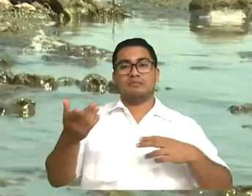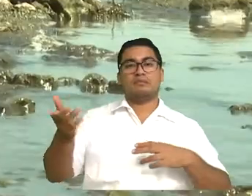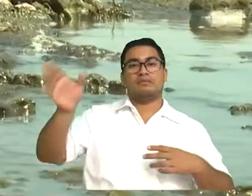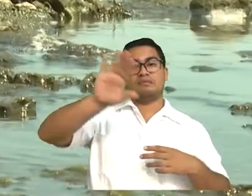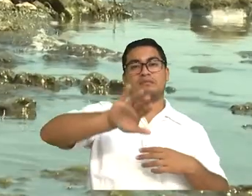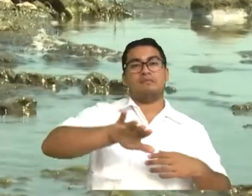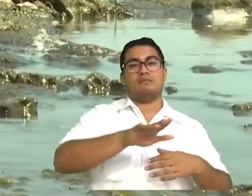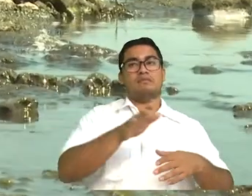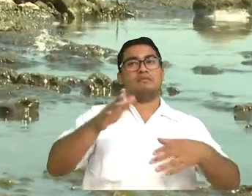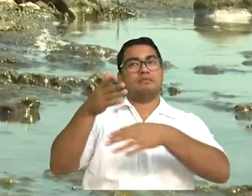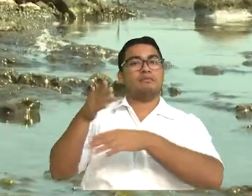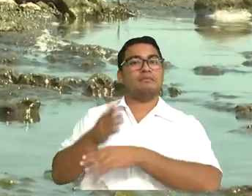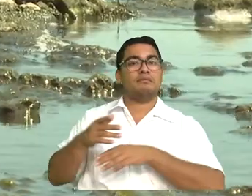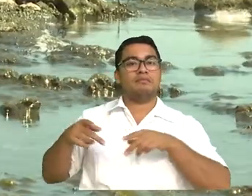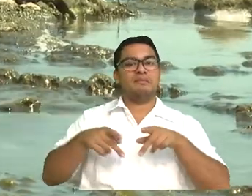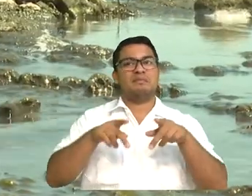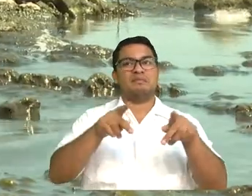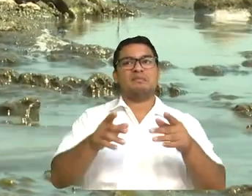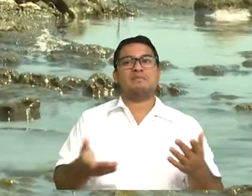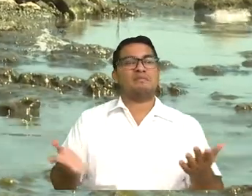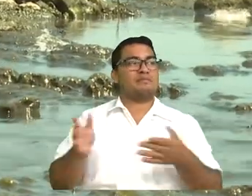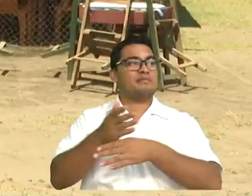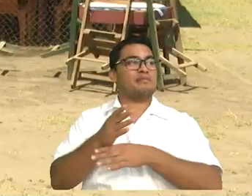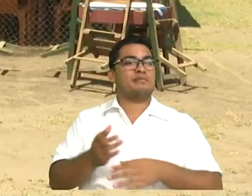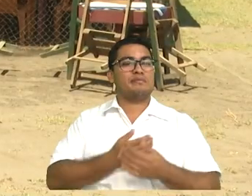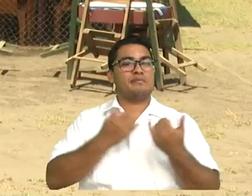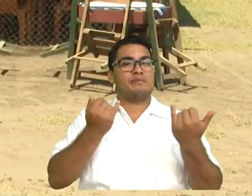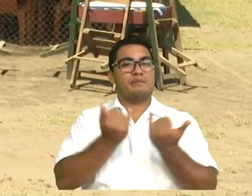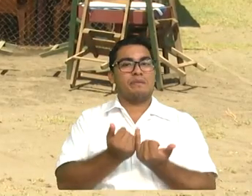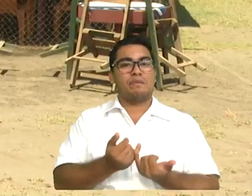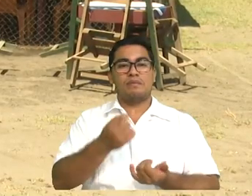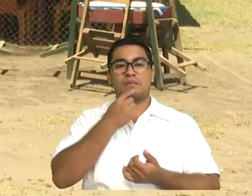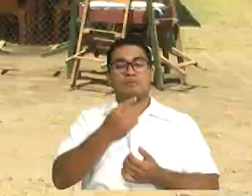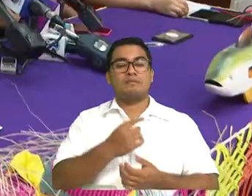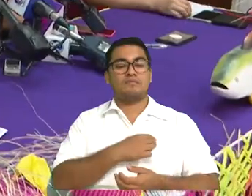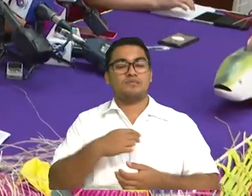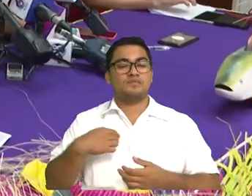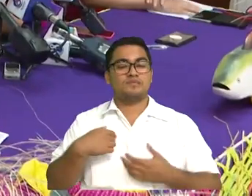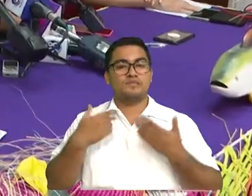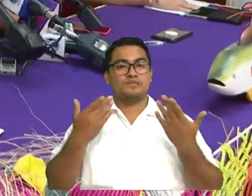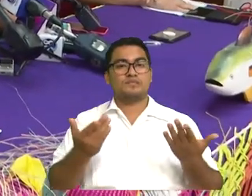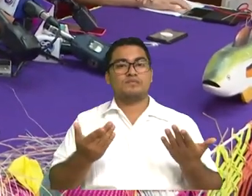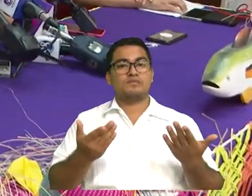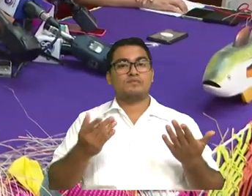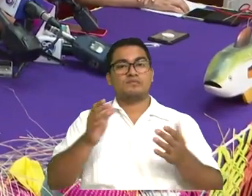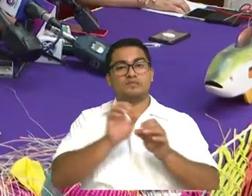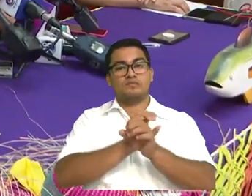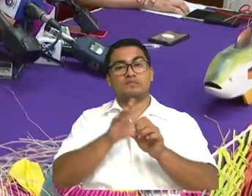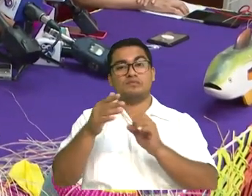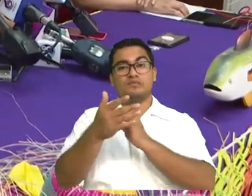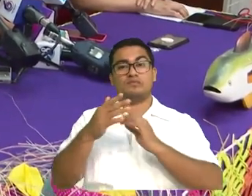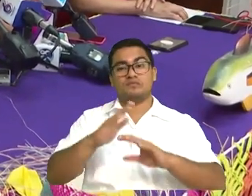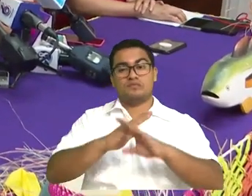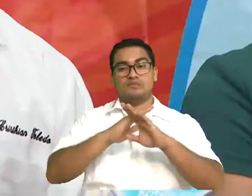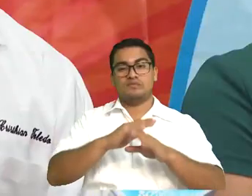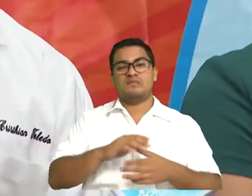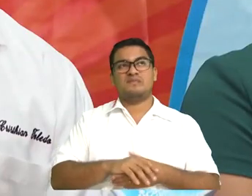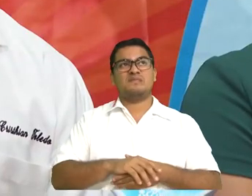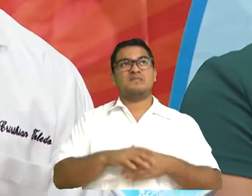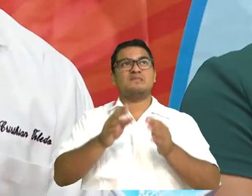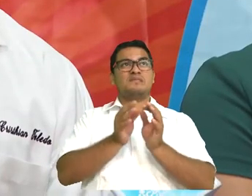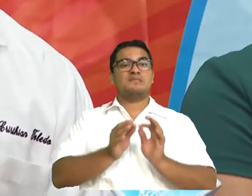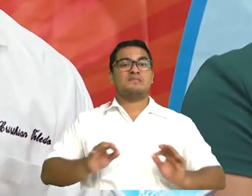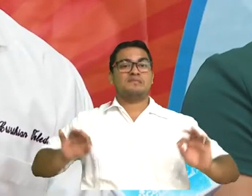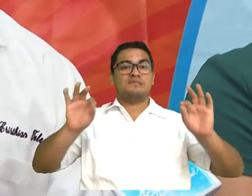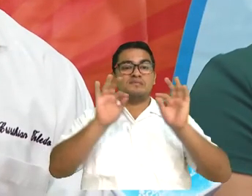de recreación habrá acompañamiento de las instituciones para reforzar las acciones preventivas del COVID-19. Es importante mencionar